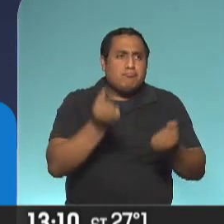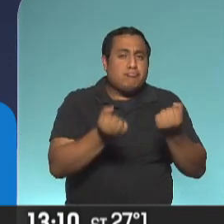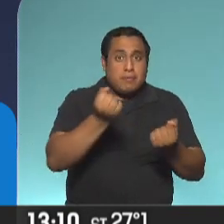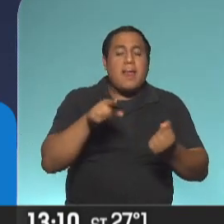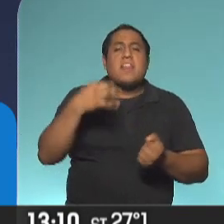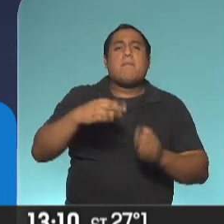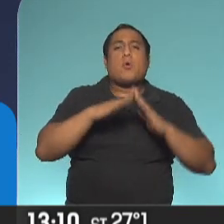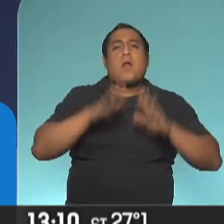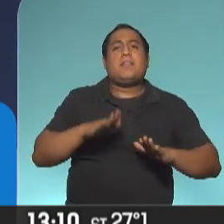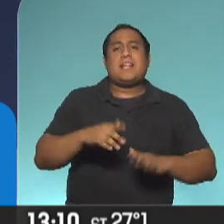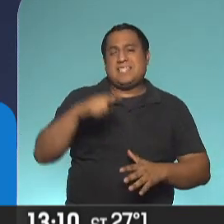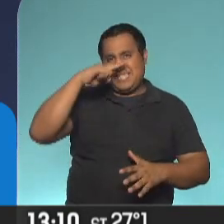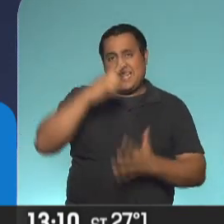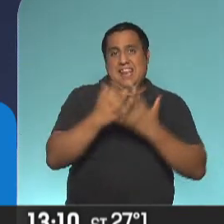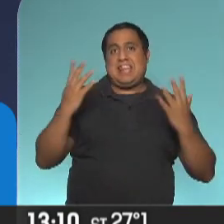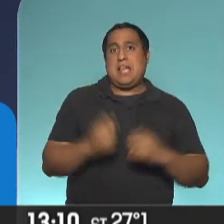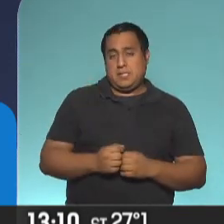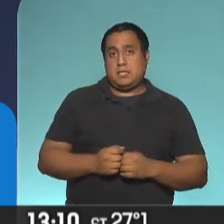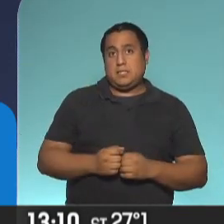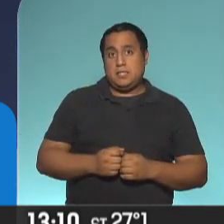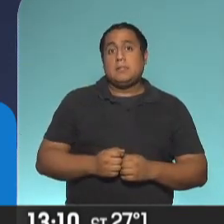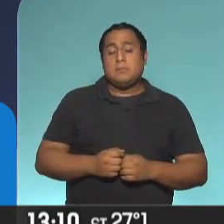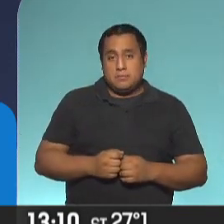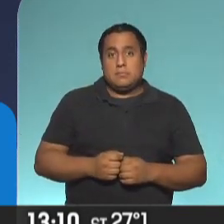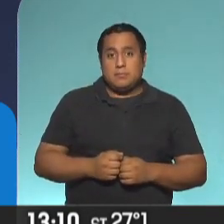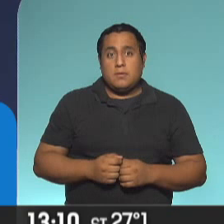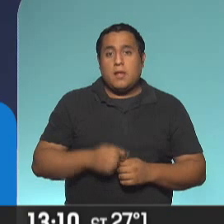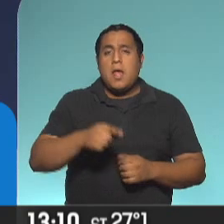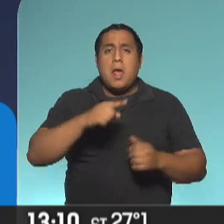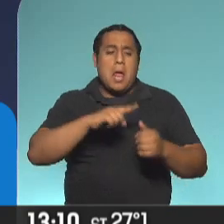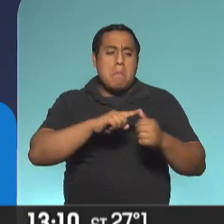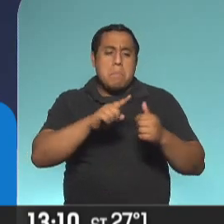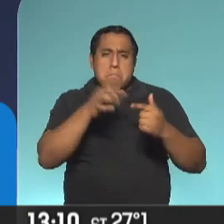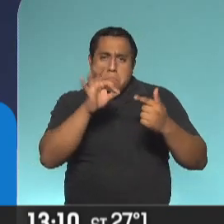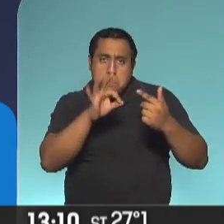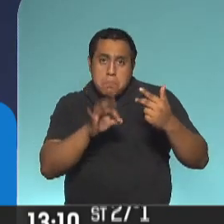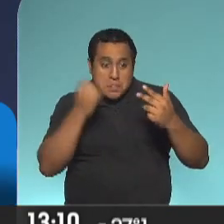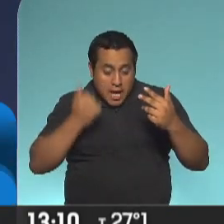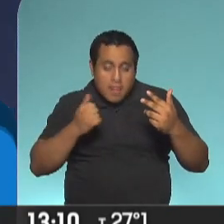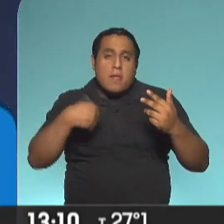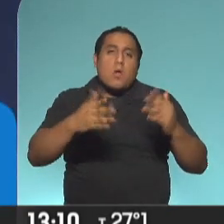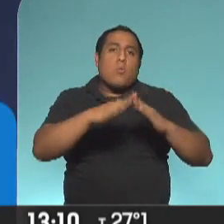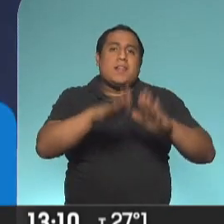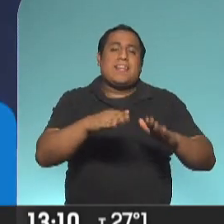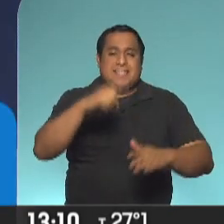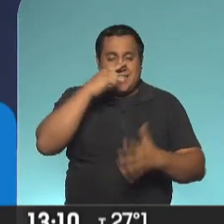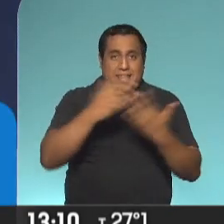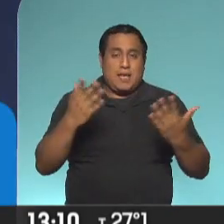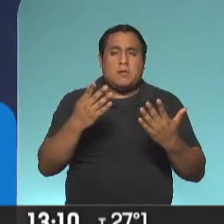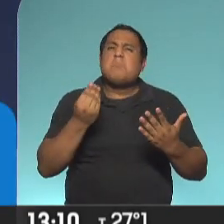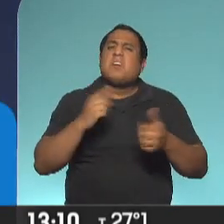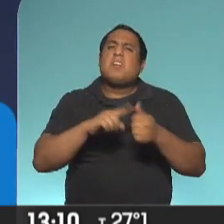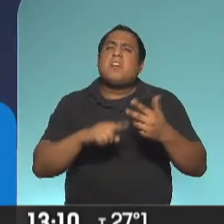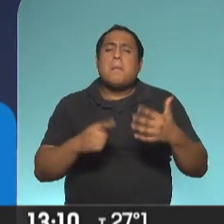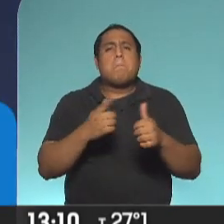cuarentena de 7 días una vez que acrediten los requisitos exigidos para el ingreso del país. Se trata del